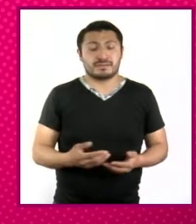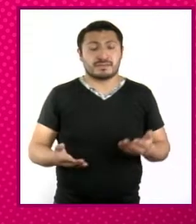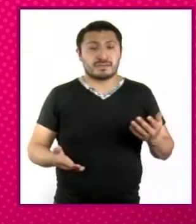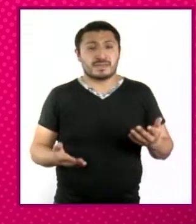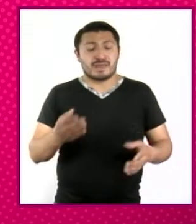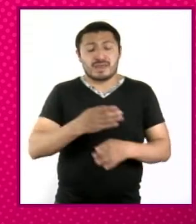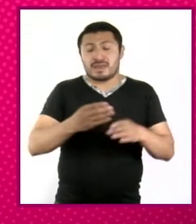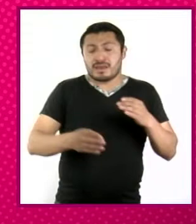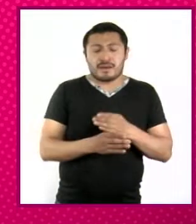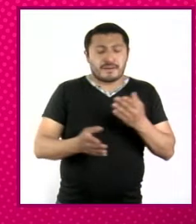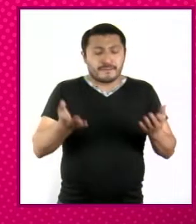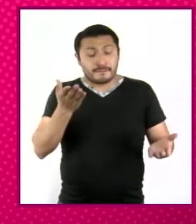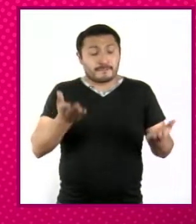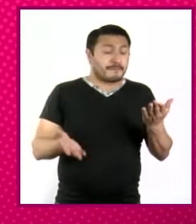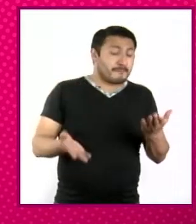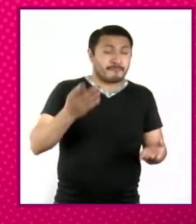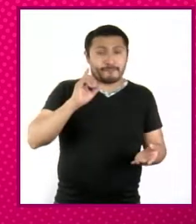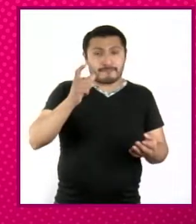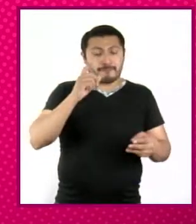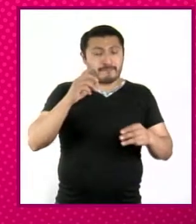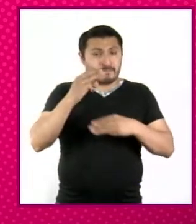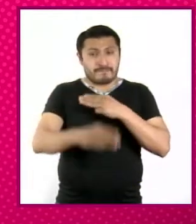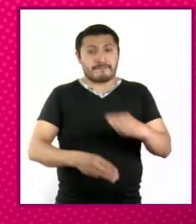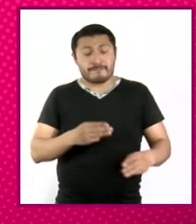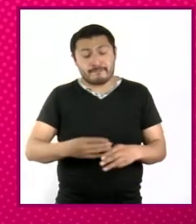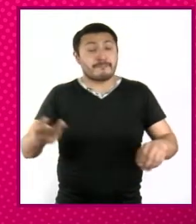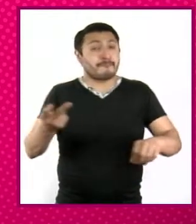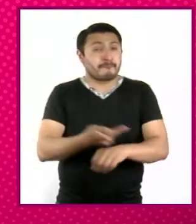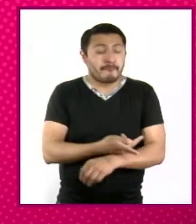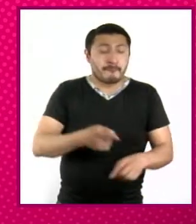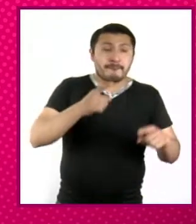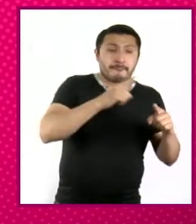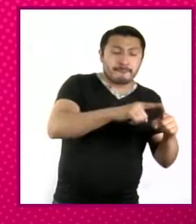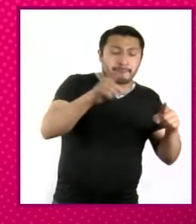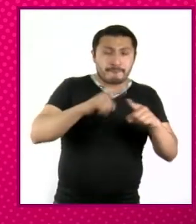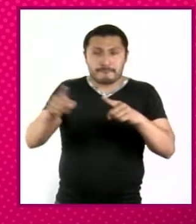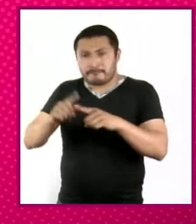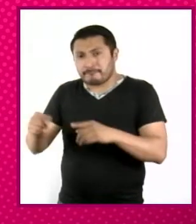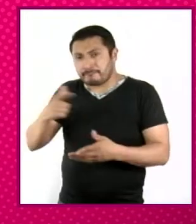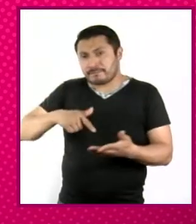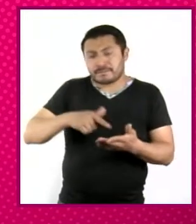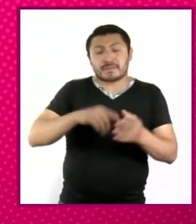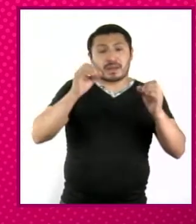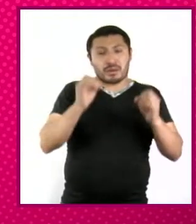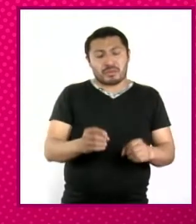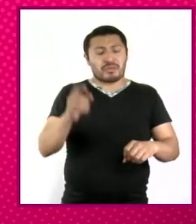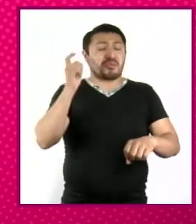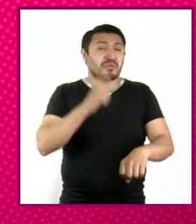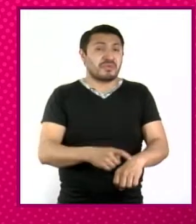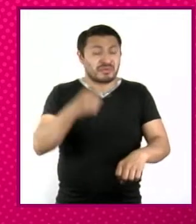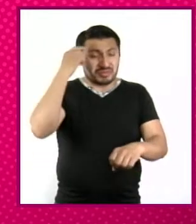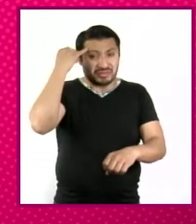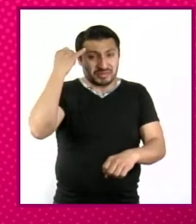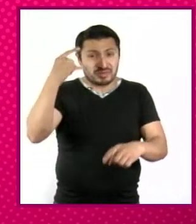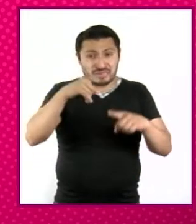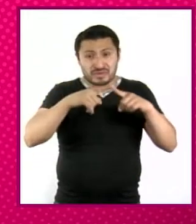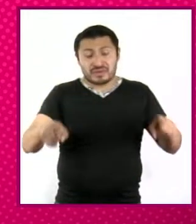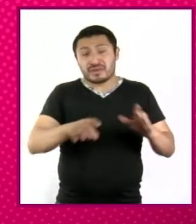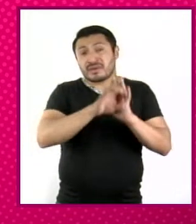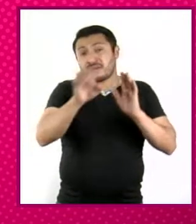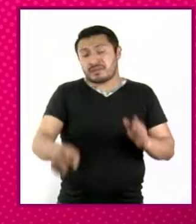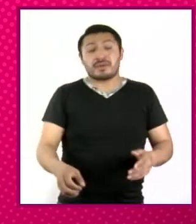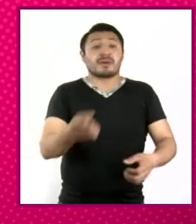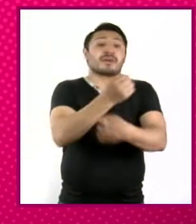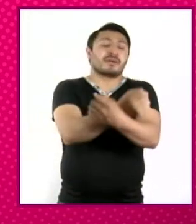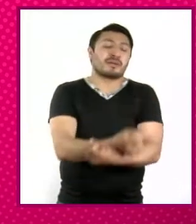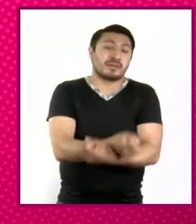están ocurriendo en diversas partes del mundo, ya sea al mismo tiempo o no necesariamente en el mismo momento, pero sí conceptos. Por ejemplo, la esclavitud,